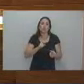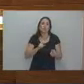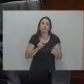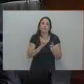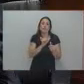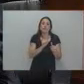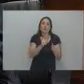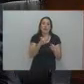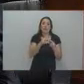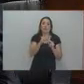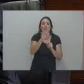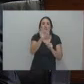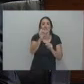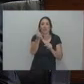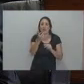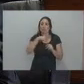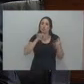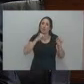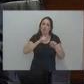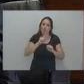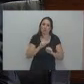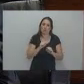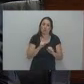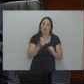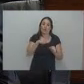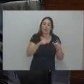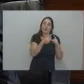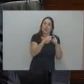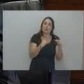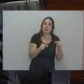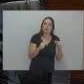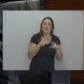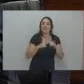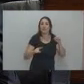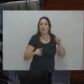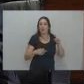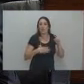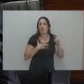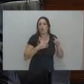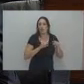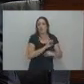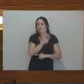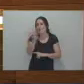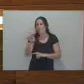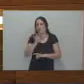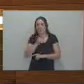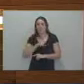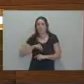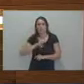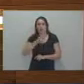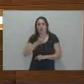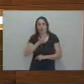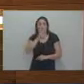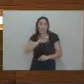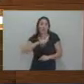FSA. Es cierto que las diferencias en Asturias son seguramente mayores que en otras comunidades. En otras comunidades donde ha gobernado el